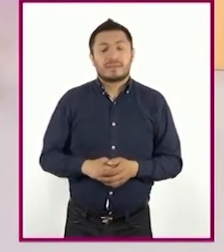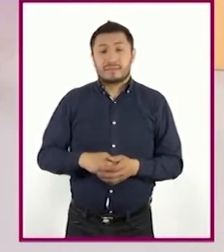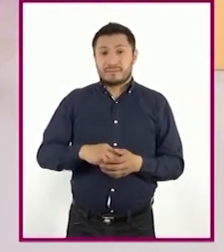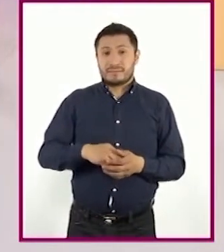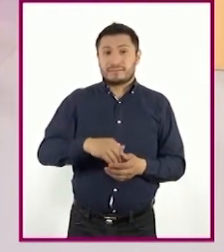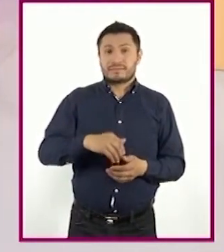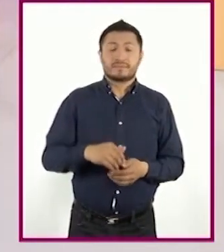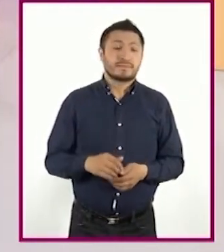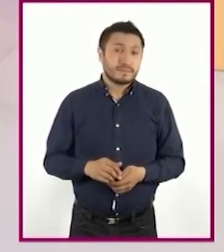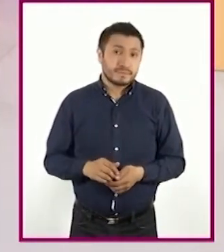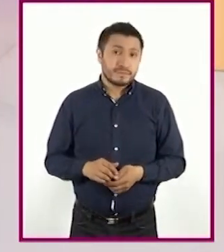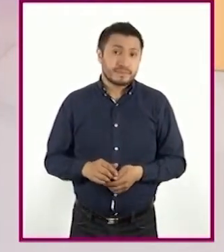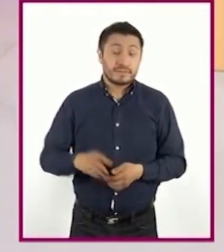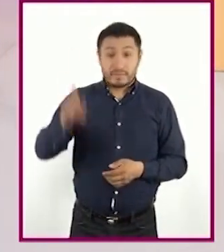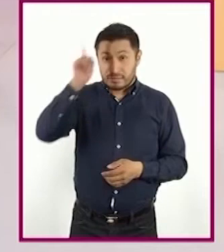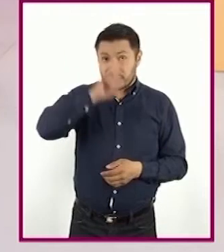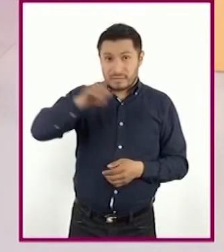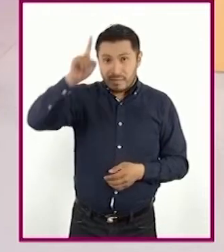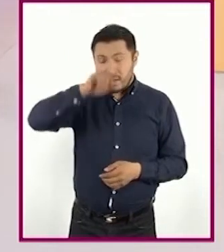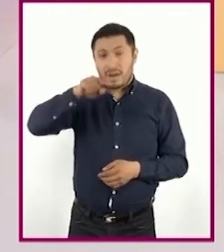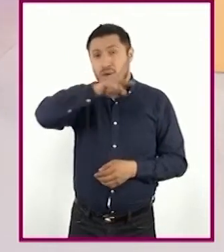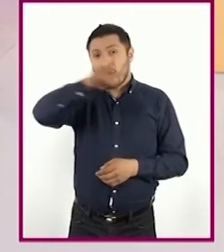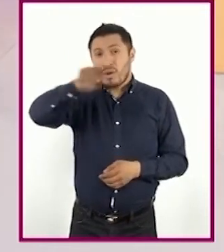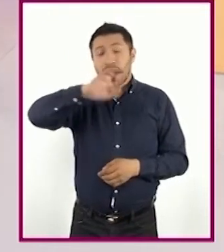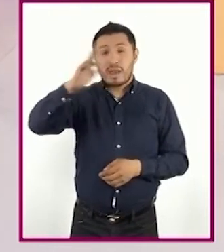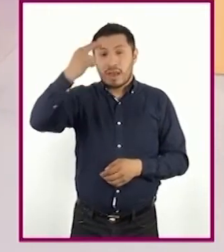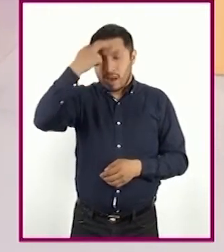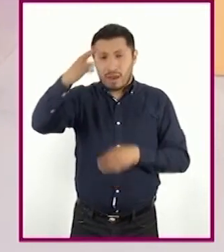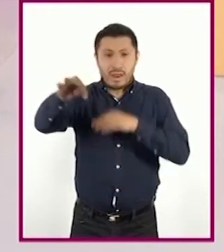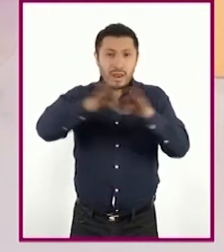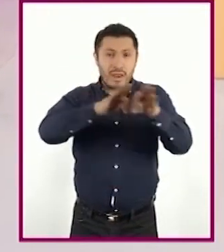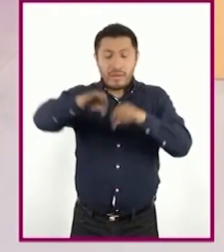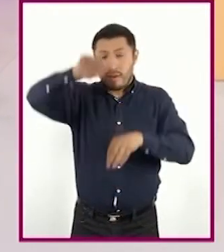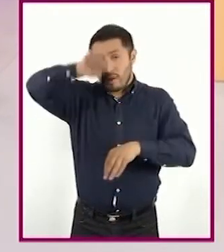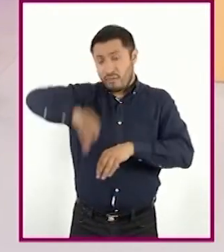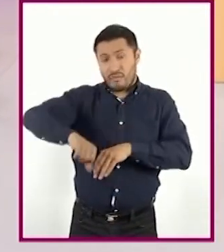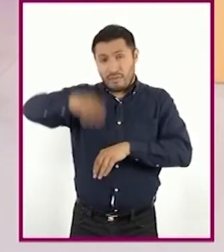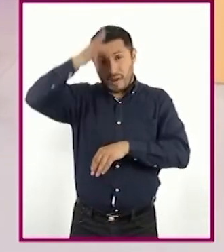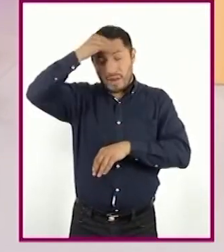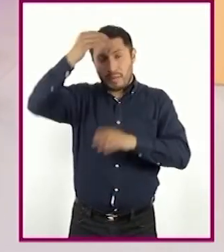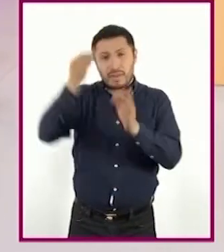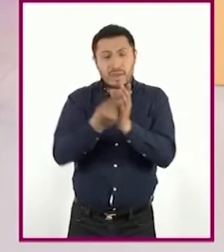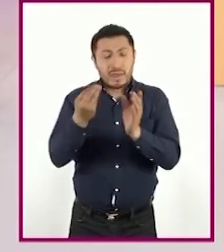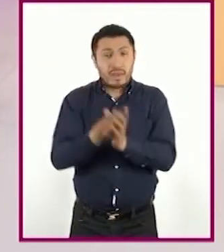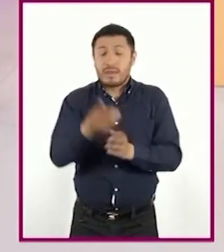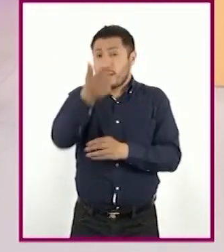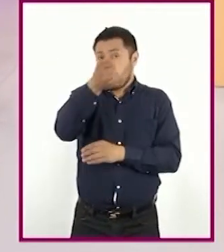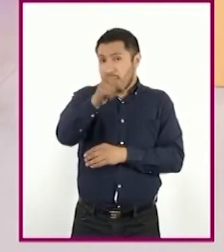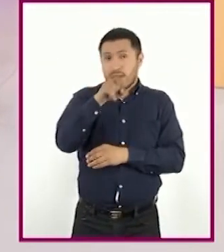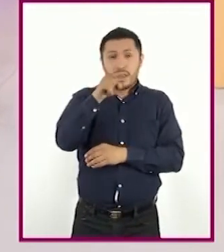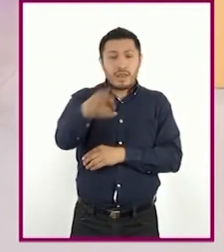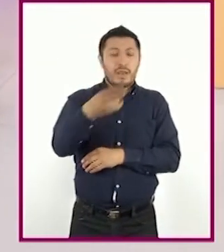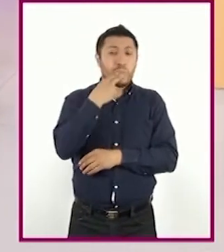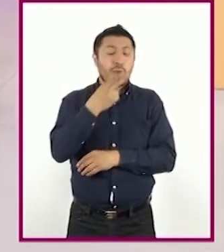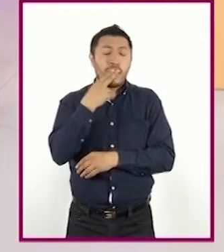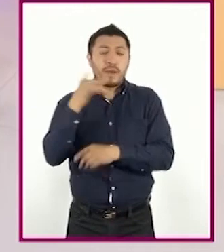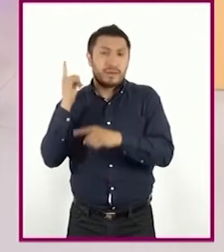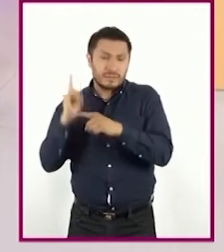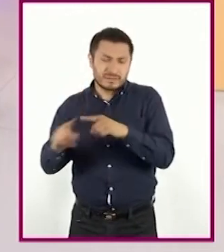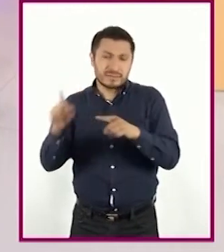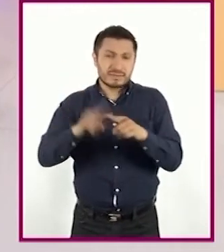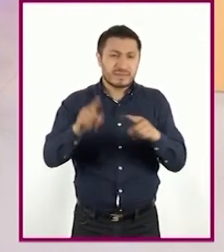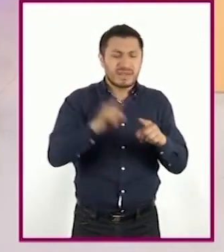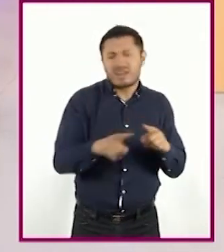Alumnas y alumnos, se les recomienda tener presente lo trabajado en la sesión y así aplicarlo en